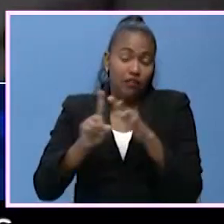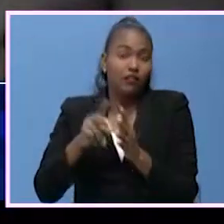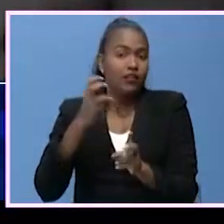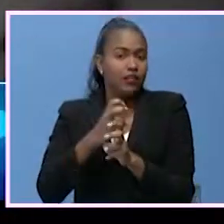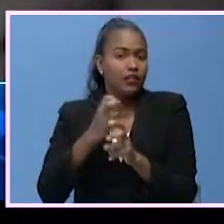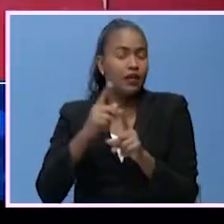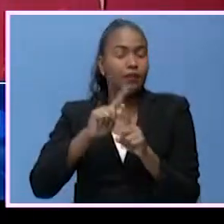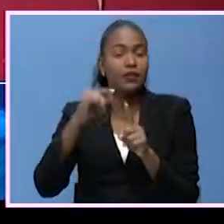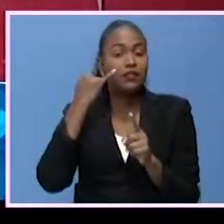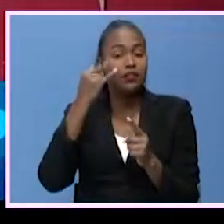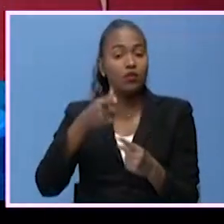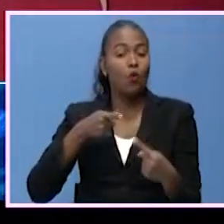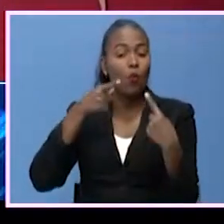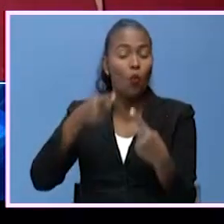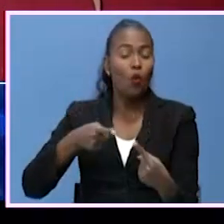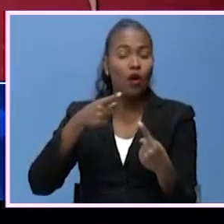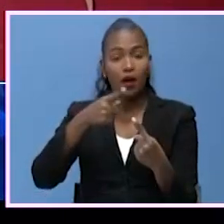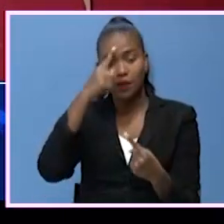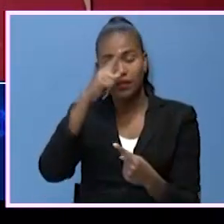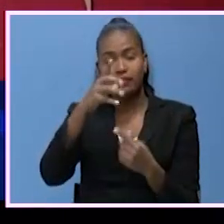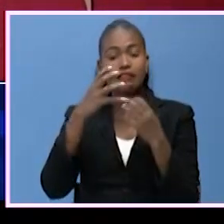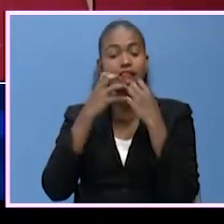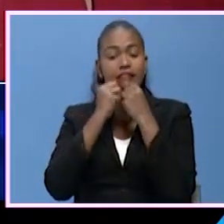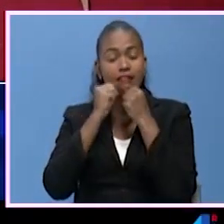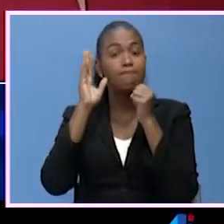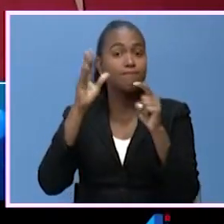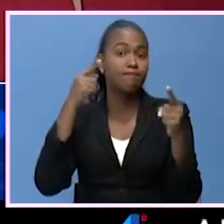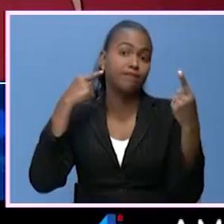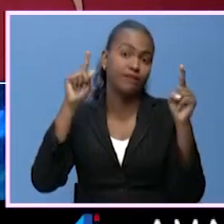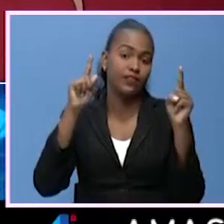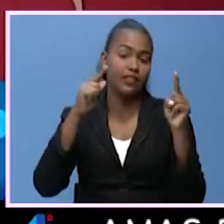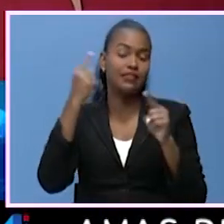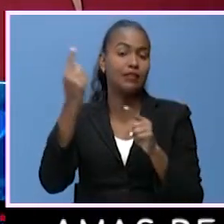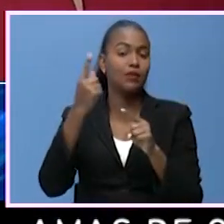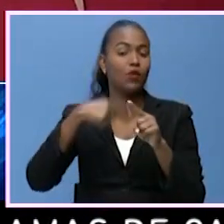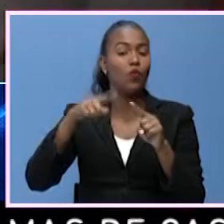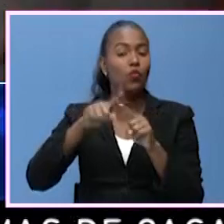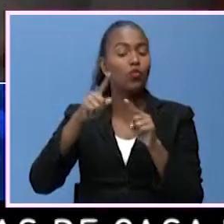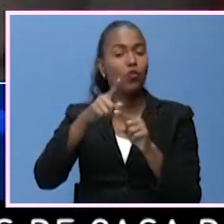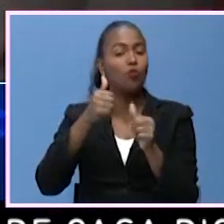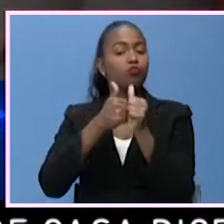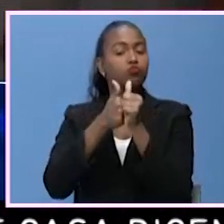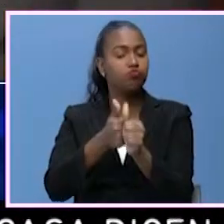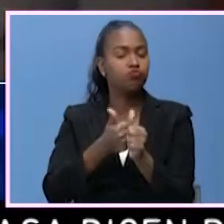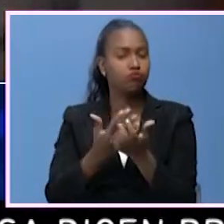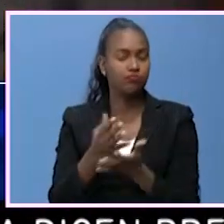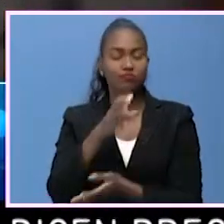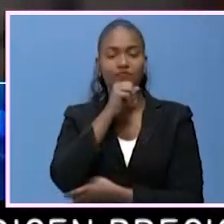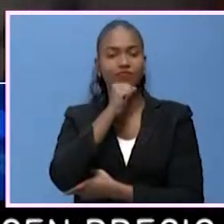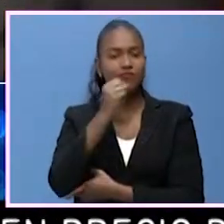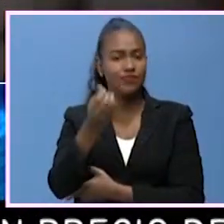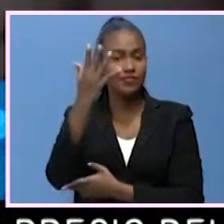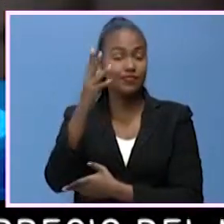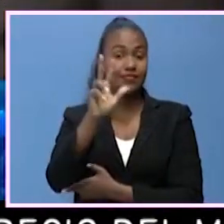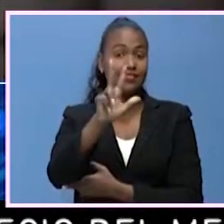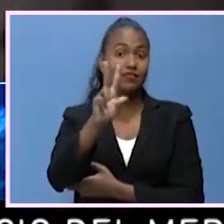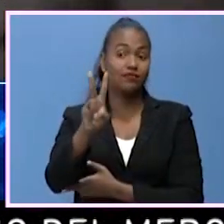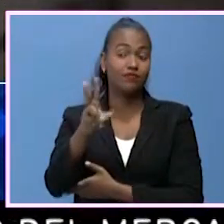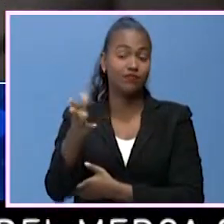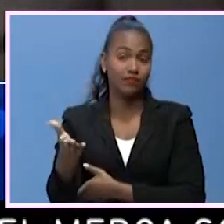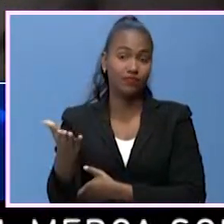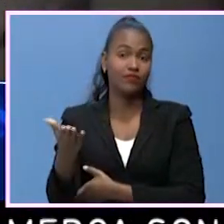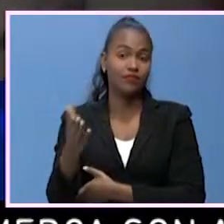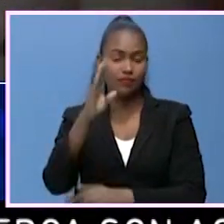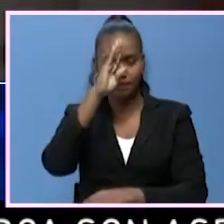tú luchas y luchas por lo que tú quieras, algún día va a llegar. Siempre y cuando trabajes por la derecha. ¿Cuántos años tú tienes? 32. 32,